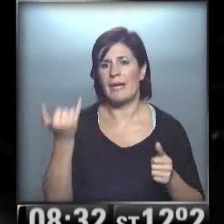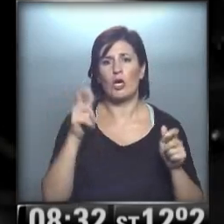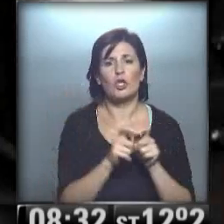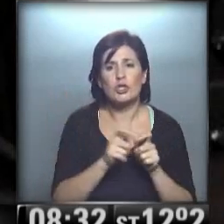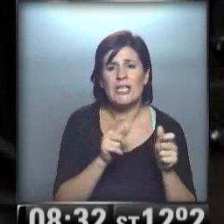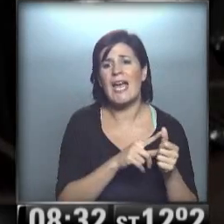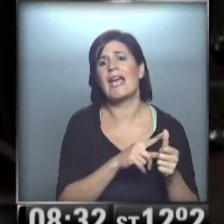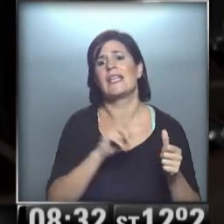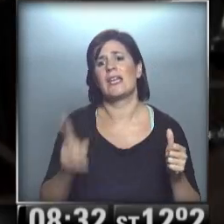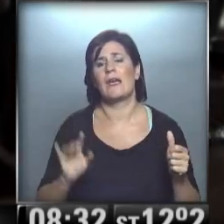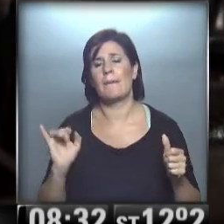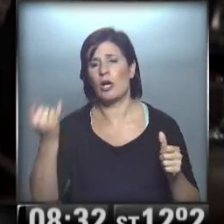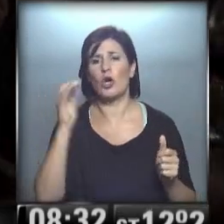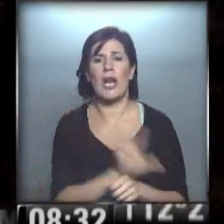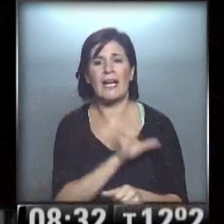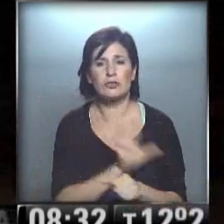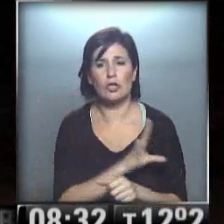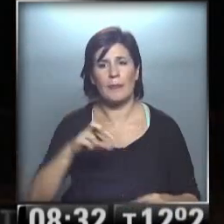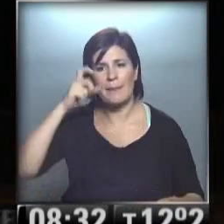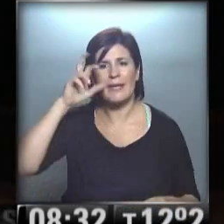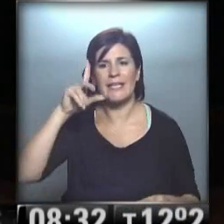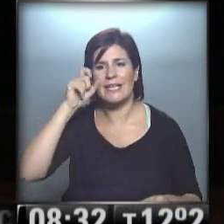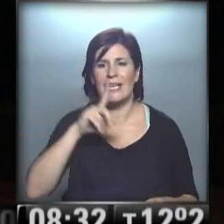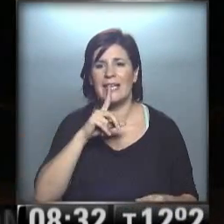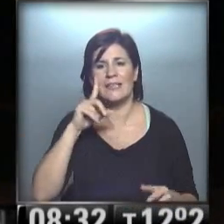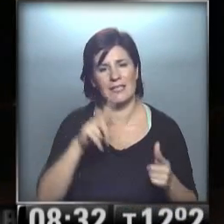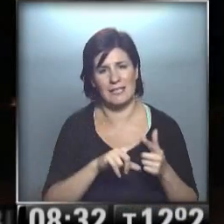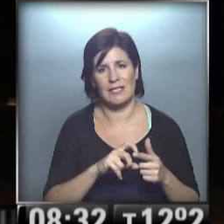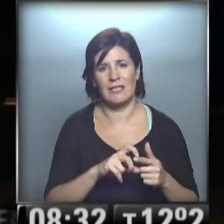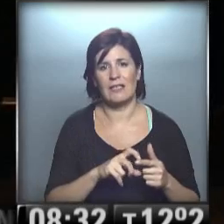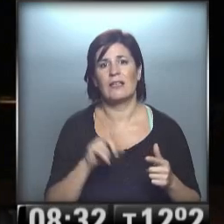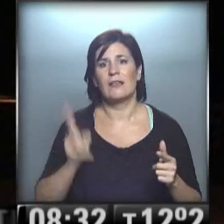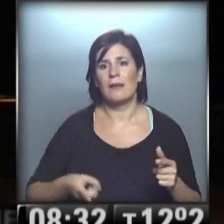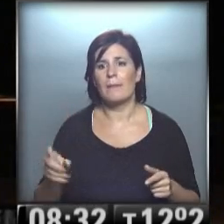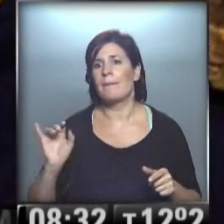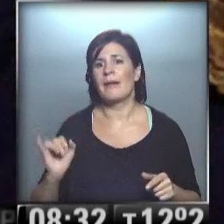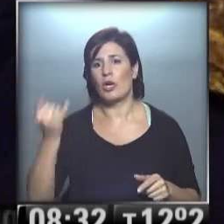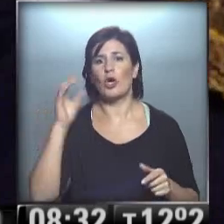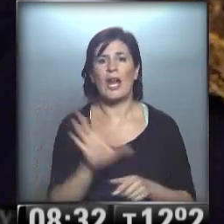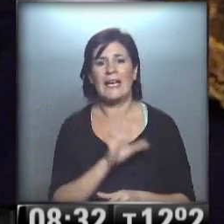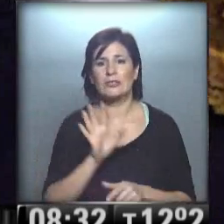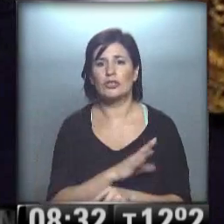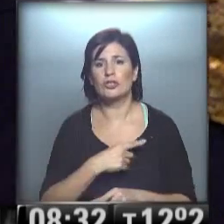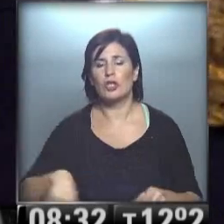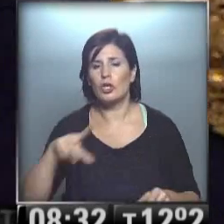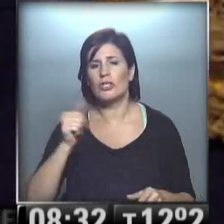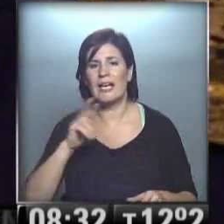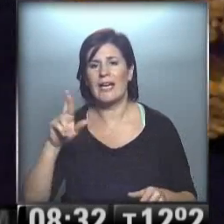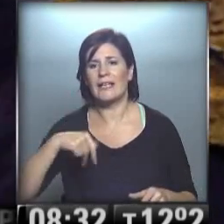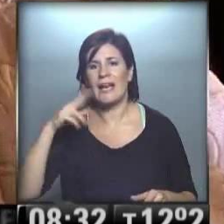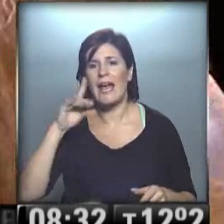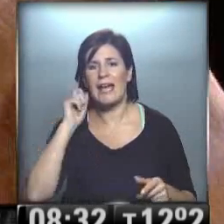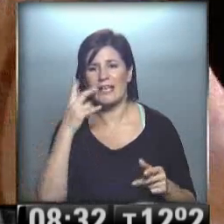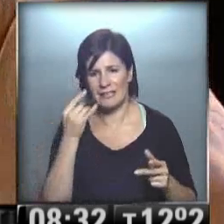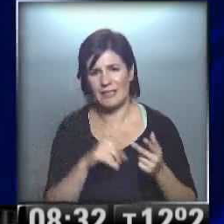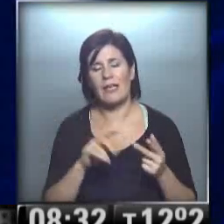actor en unitario para diego peretti por segundo año consecutivo mejor actor de reparto en unitario para roberto carnaghi también